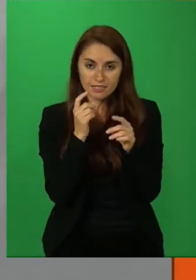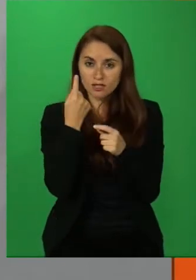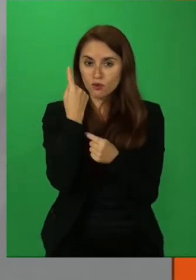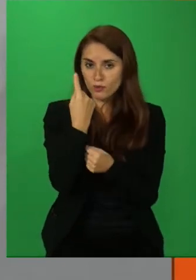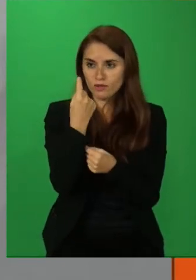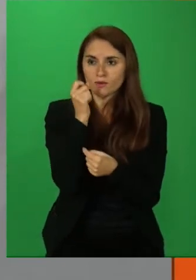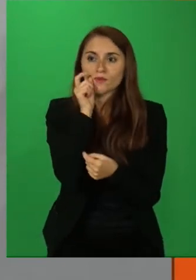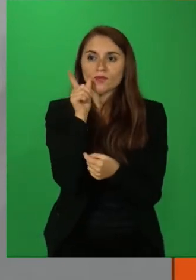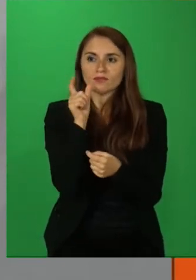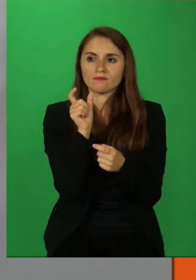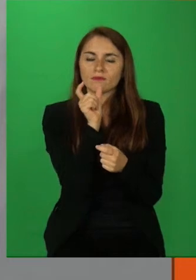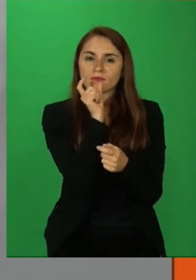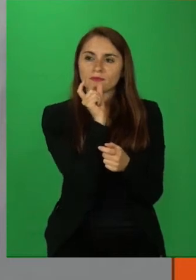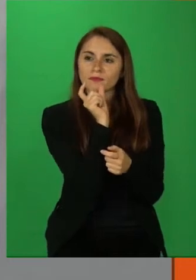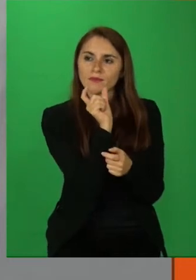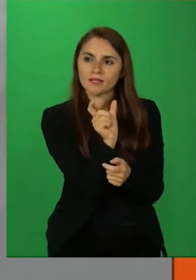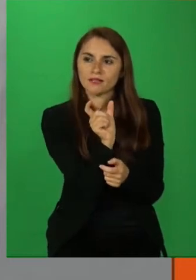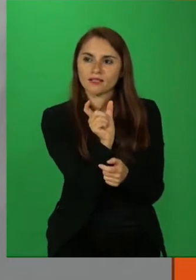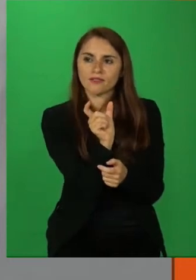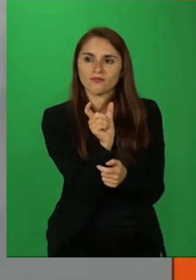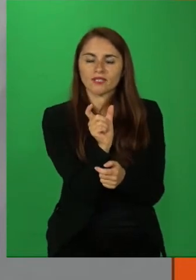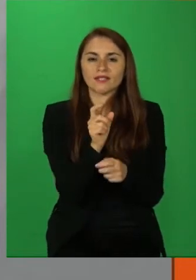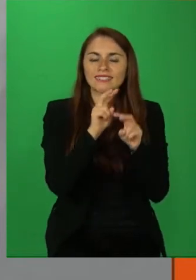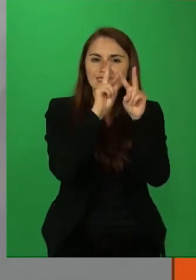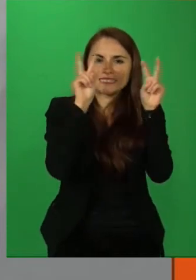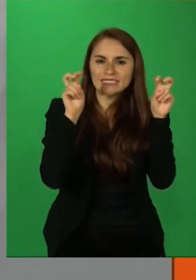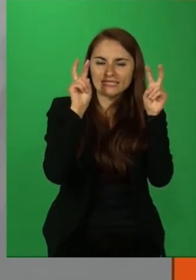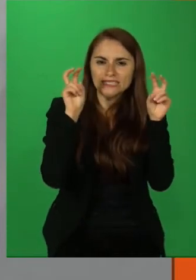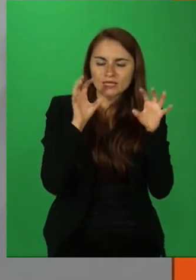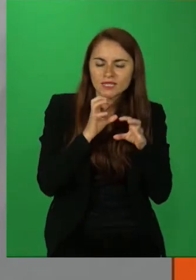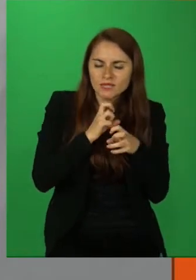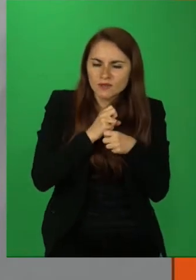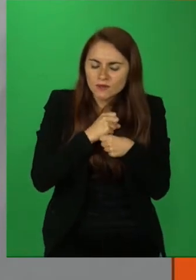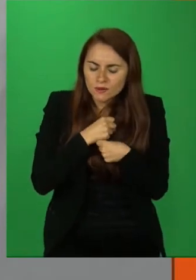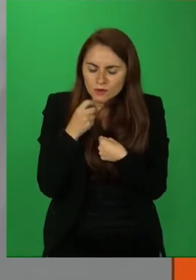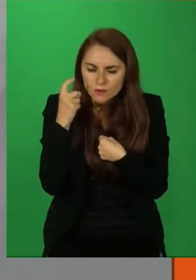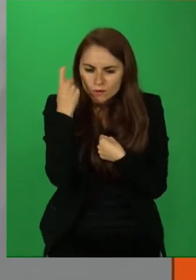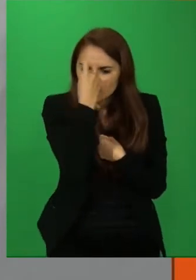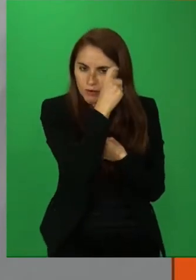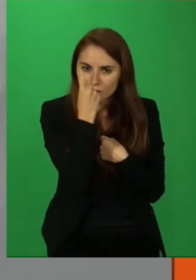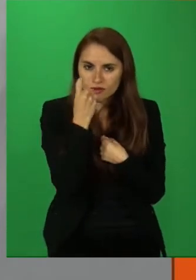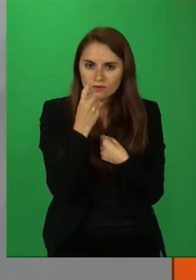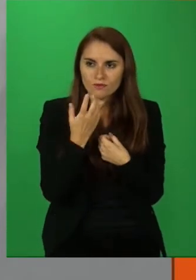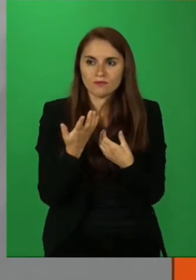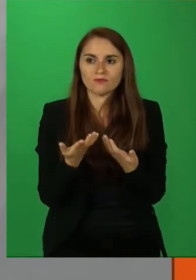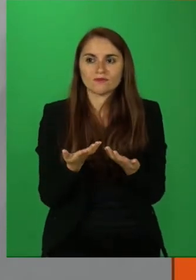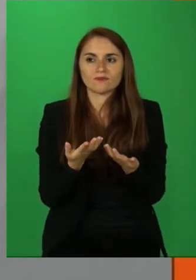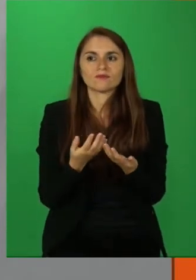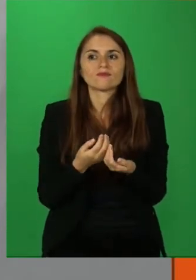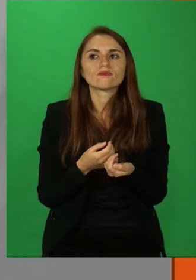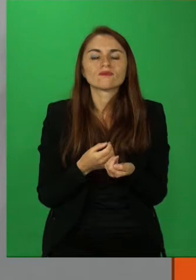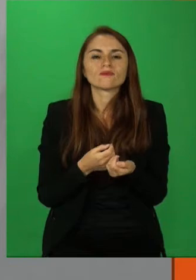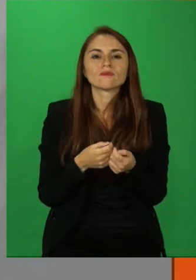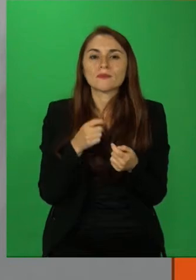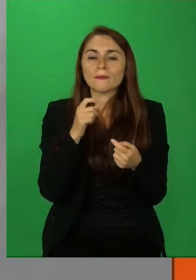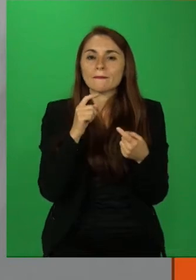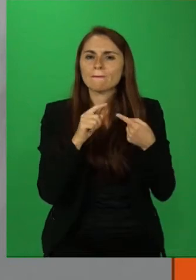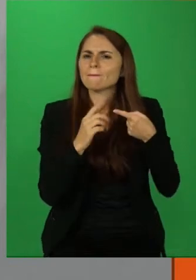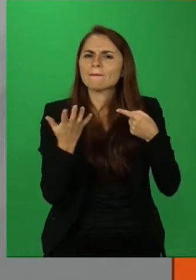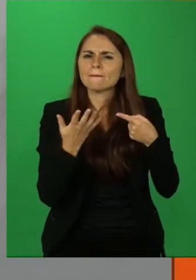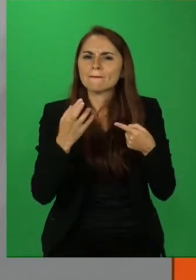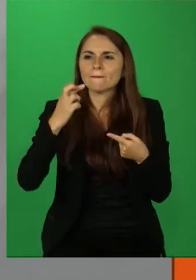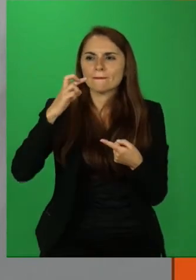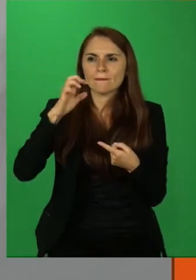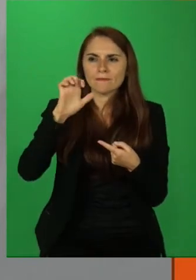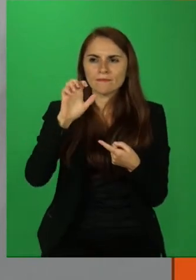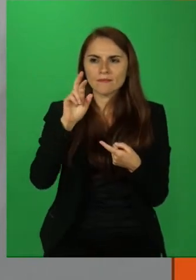mostrar cuál es. Esta. Temas agobiantes. Personificación. ¿Por qué, profesora? Porque